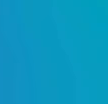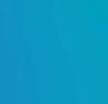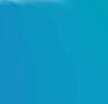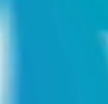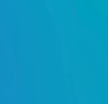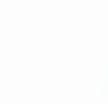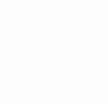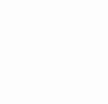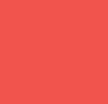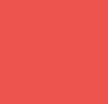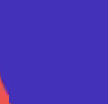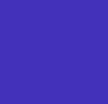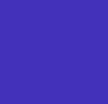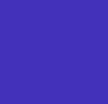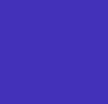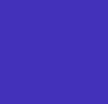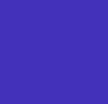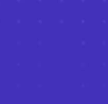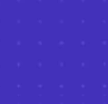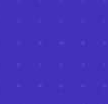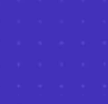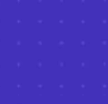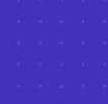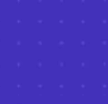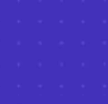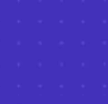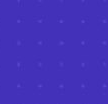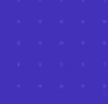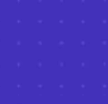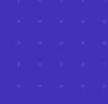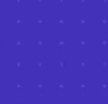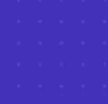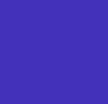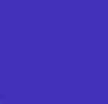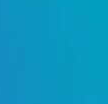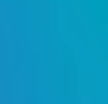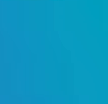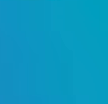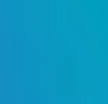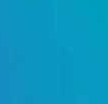Canal 28, la televisión de todos.